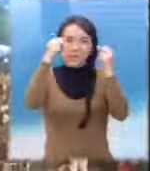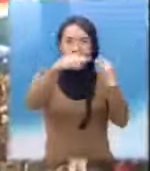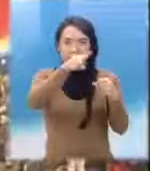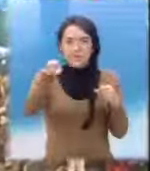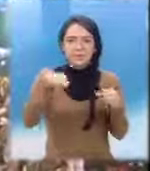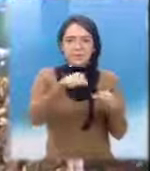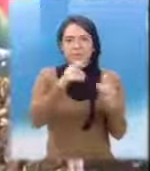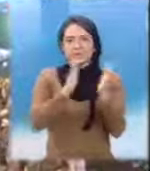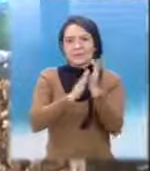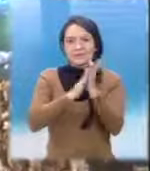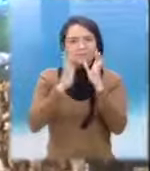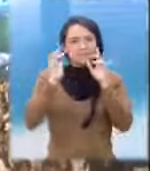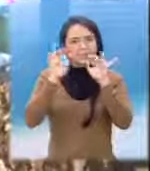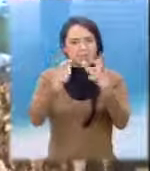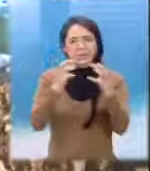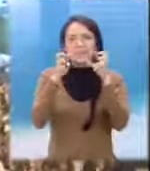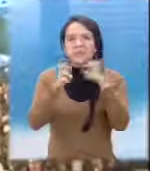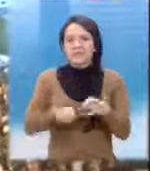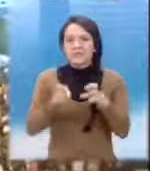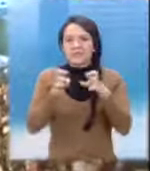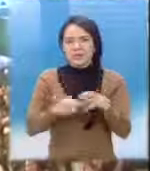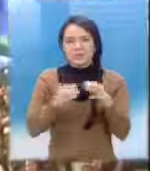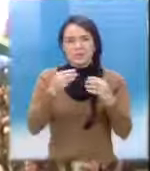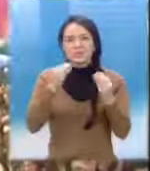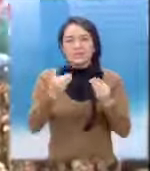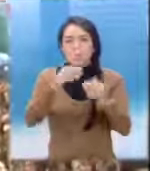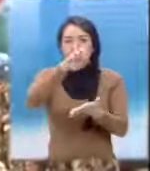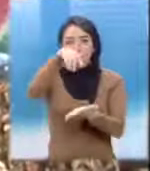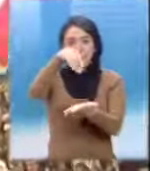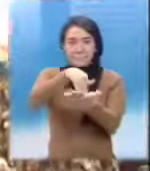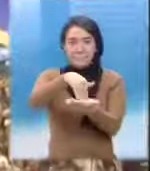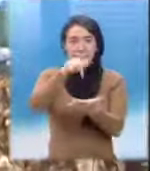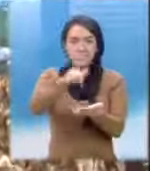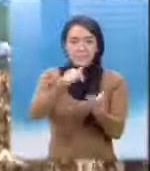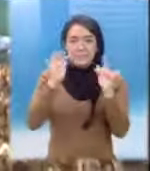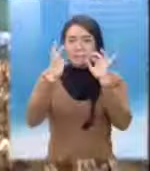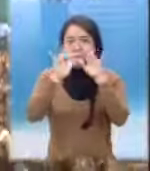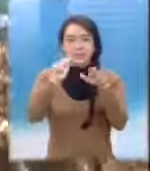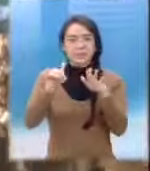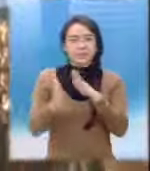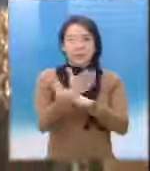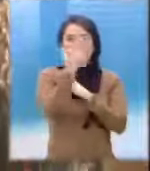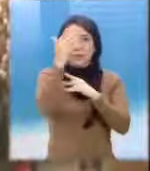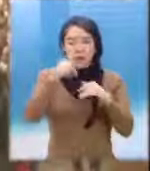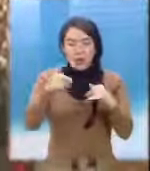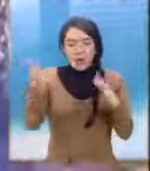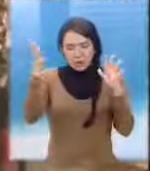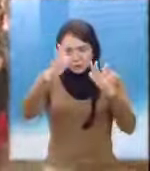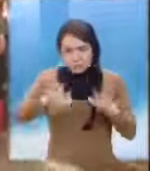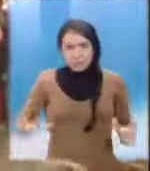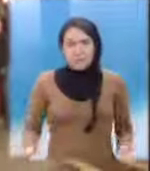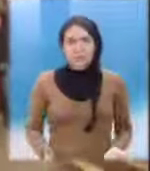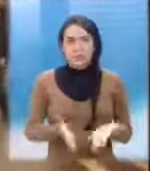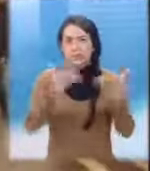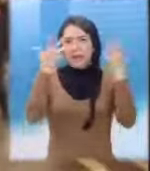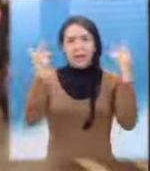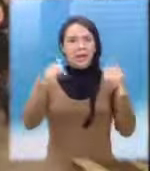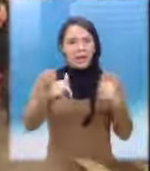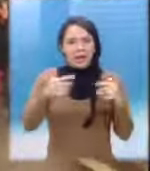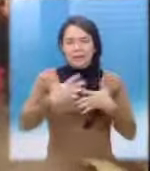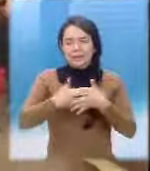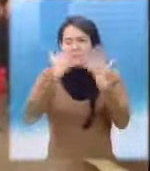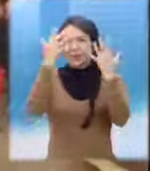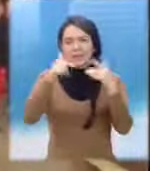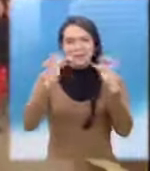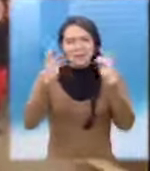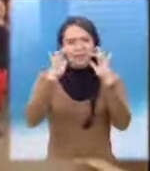La celebración de otro aniversario de independencia patria en el Parque de Centroamérica culminó a primeras horas de este día, pero la misma continuó,